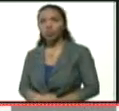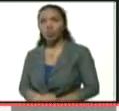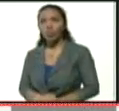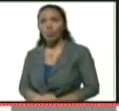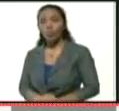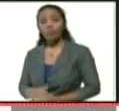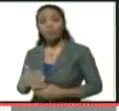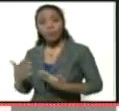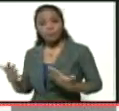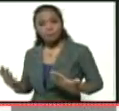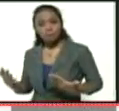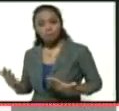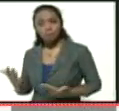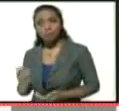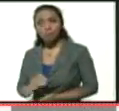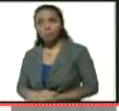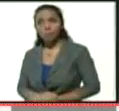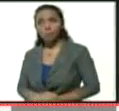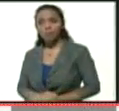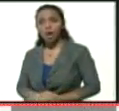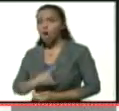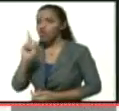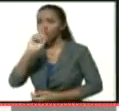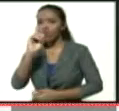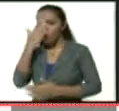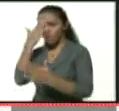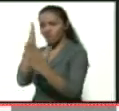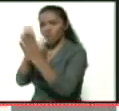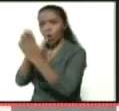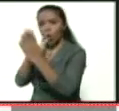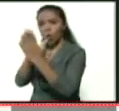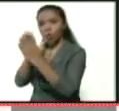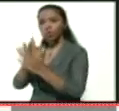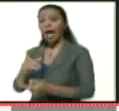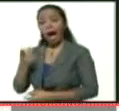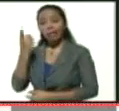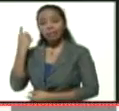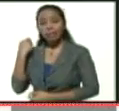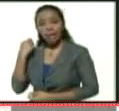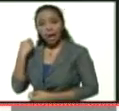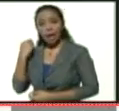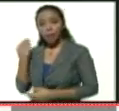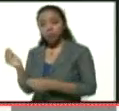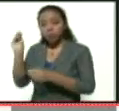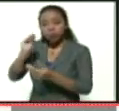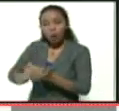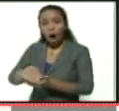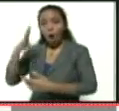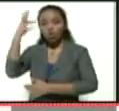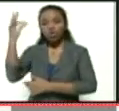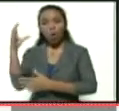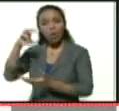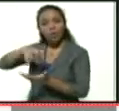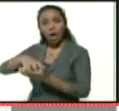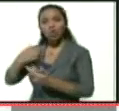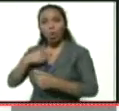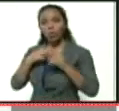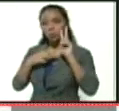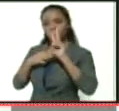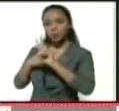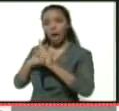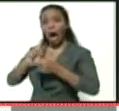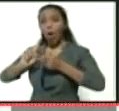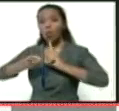y no confrontación. Ayer instalamos el Consejo de Estado. Estaba viendo que